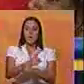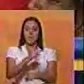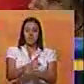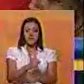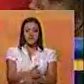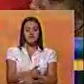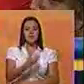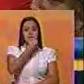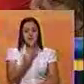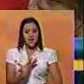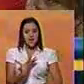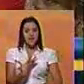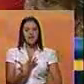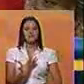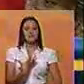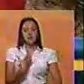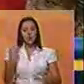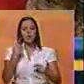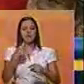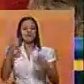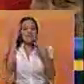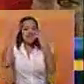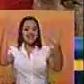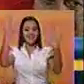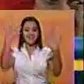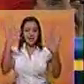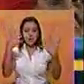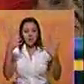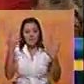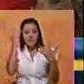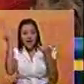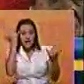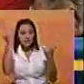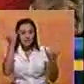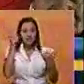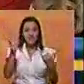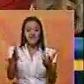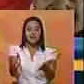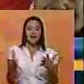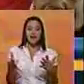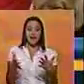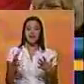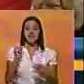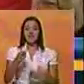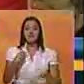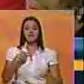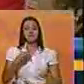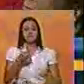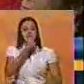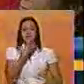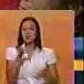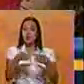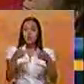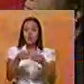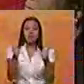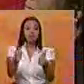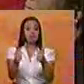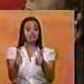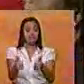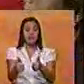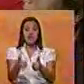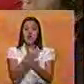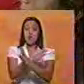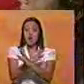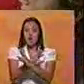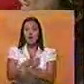bien por momentos y no tan bien por otros momentos, inteligente, ¿no? Y eso es lo que tenemos que hacer para ganarle a Táchira, había que ser muy inteligente, porque es muy buen equipo, tiene muchos